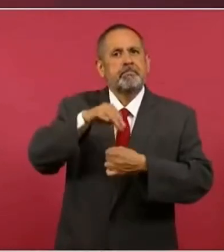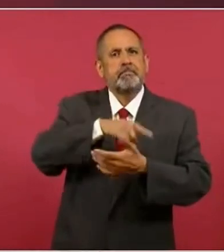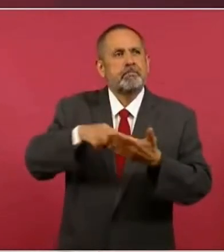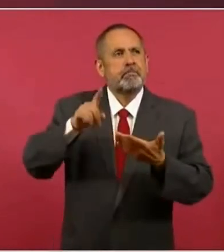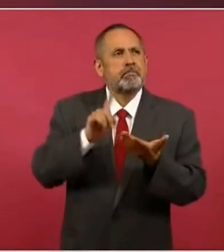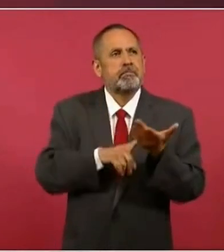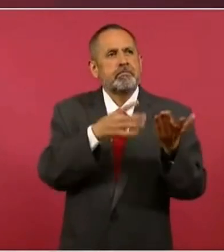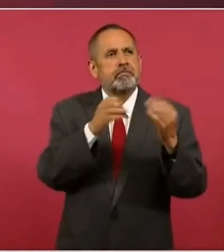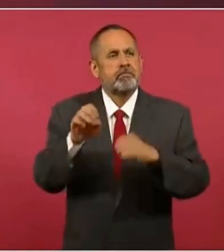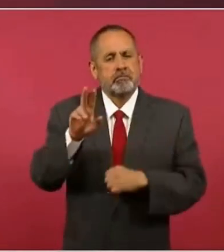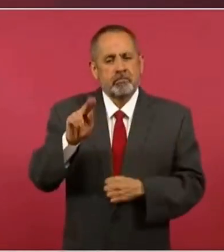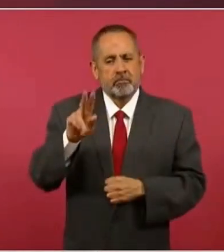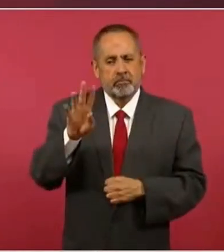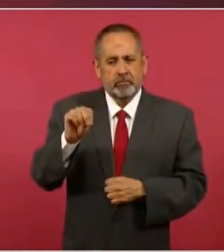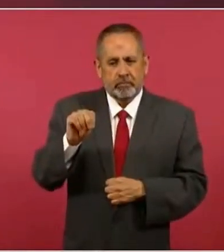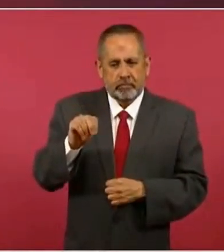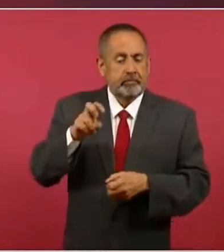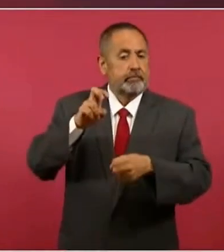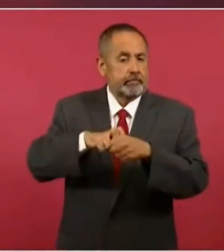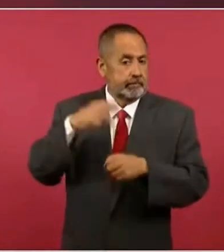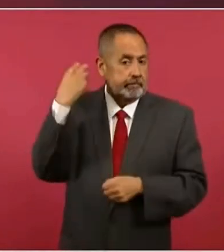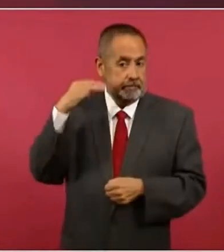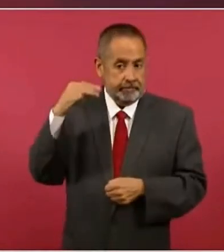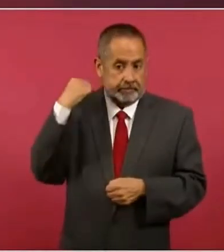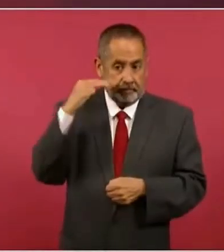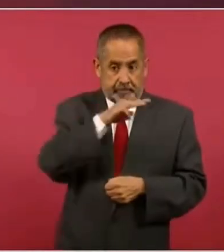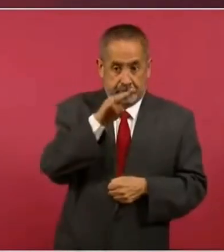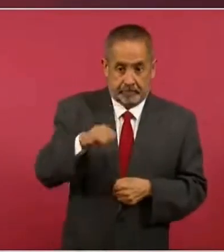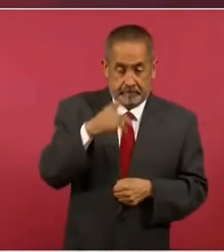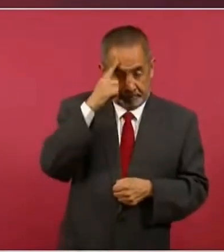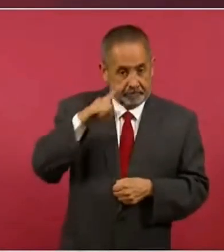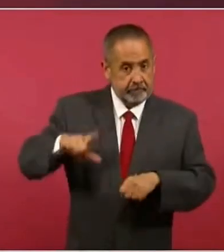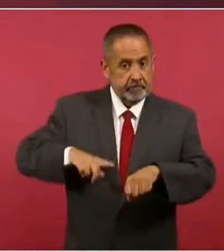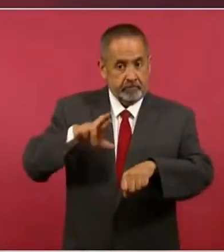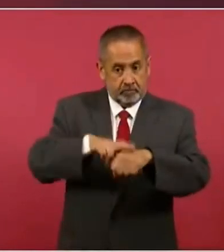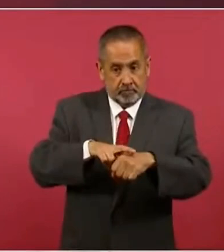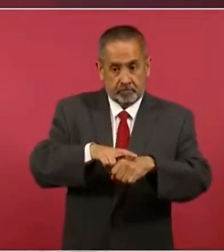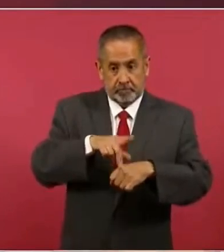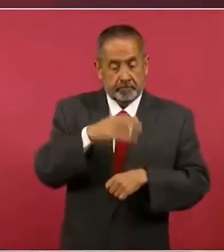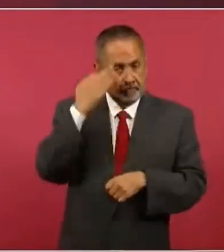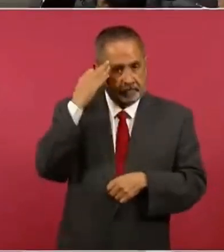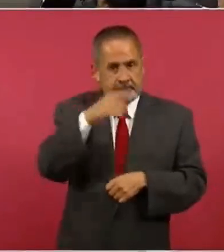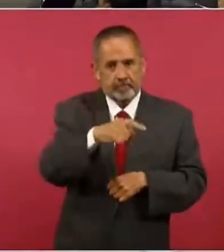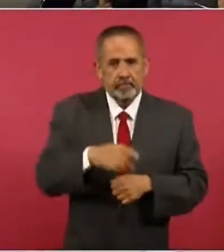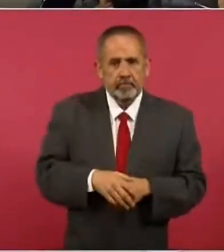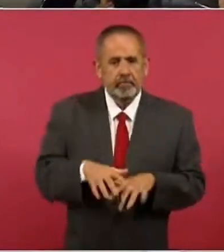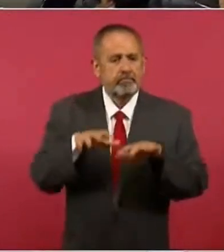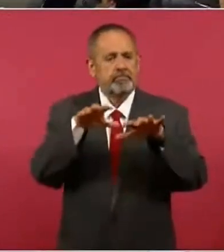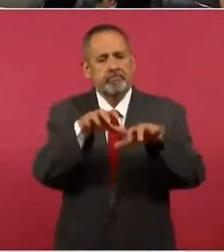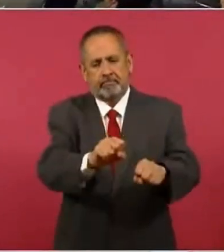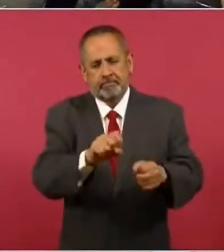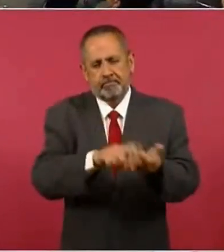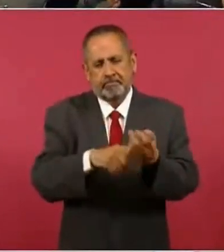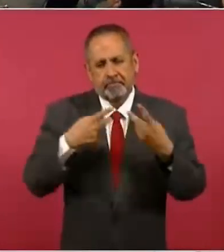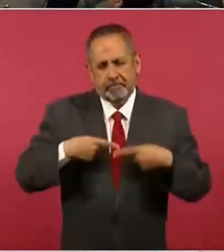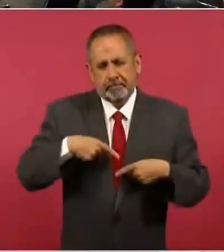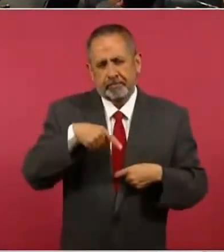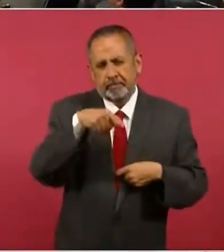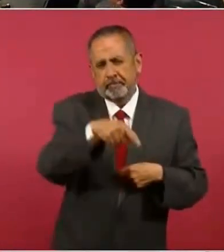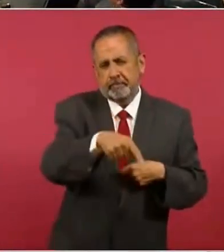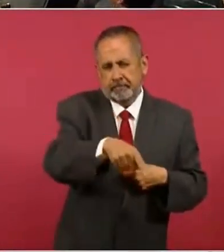de 1989 en Michoacán por la gobernatura agarran a un mapache